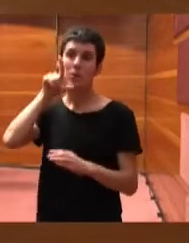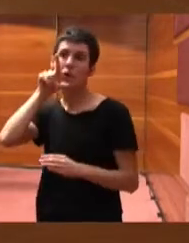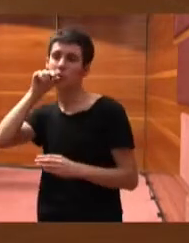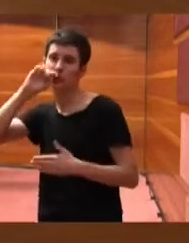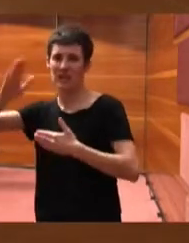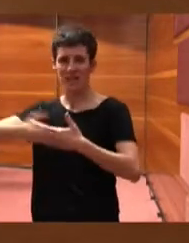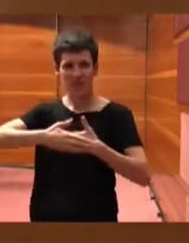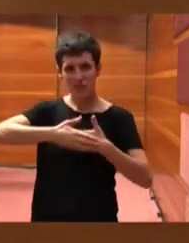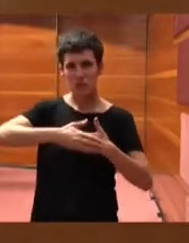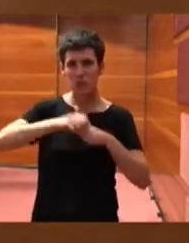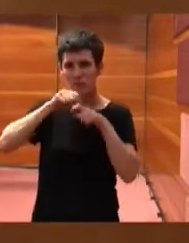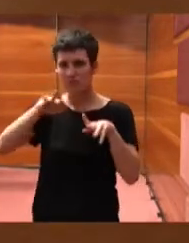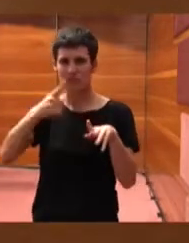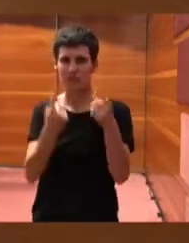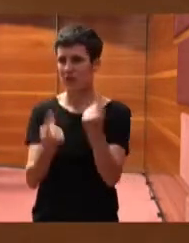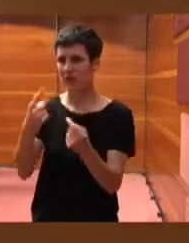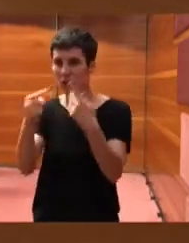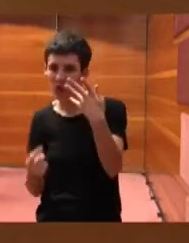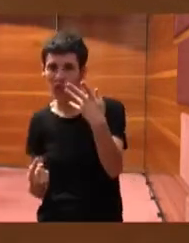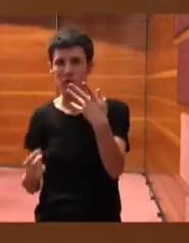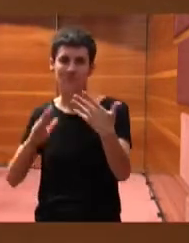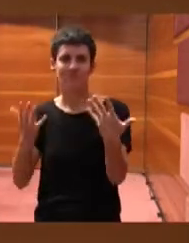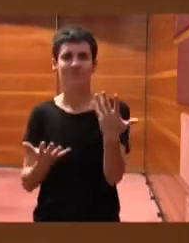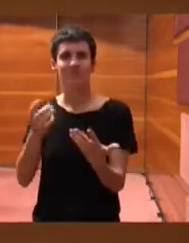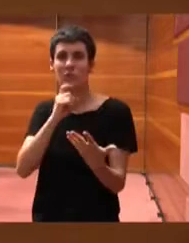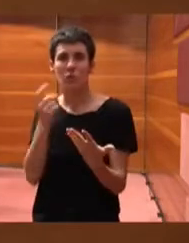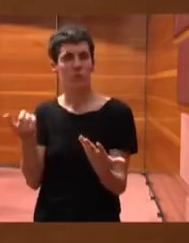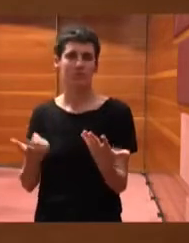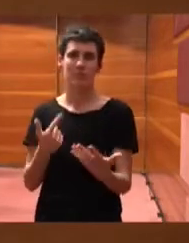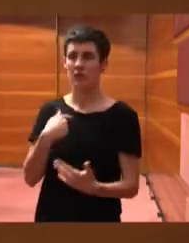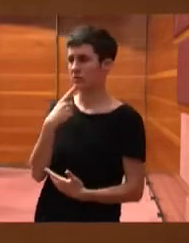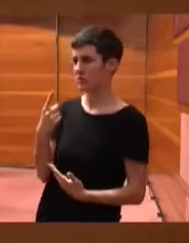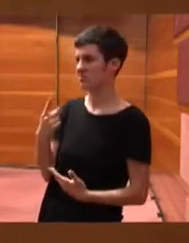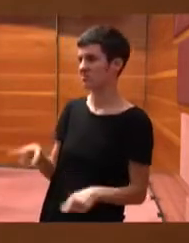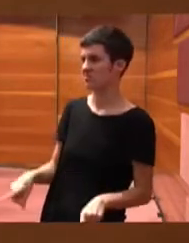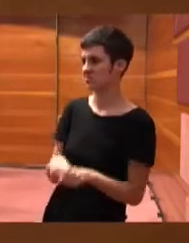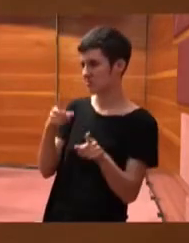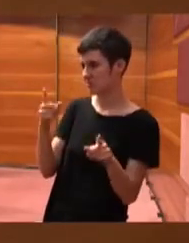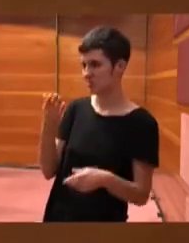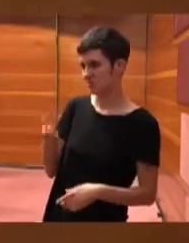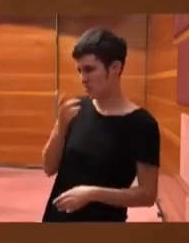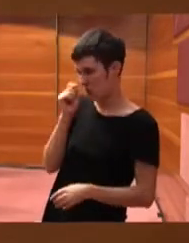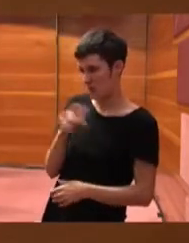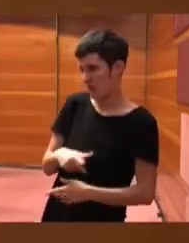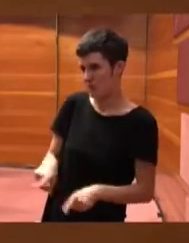abrir LinkedIn, tal, ¿qué uso para comunicar, no? Y yo les digo, me importa una mierda y no tengo ni idea.